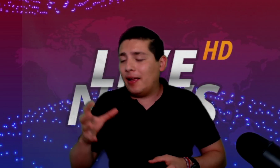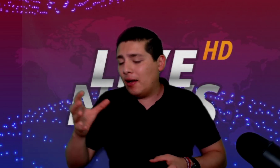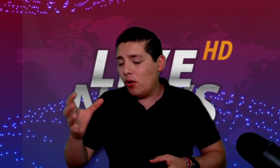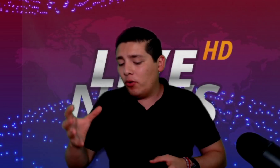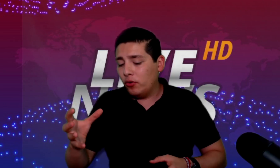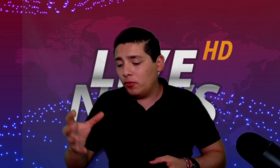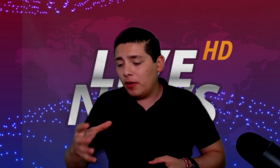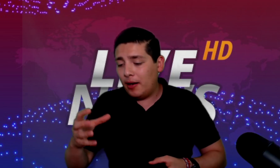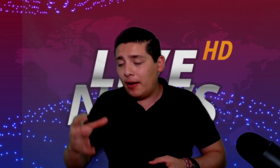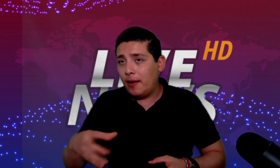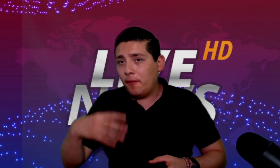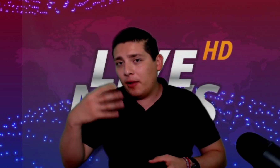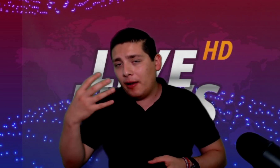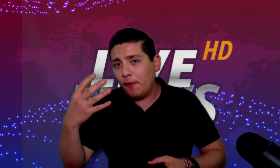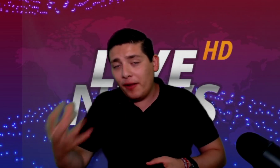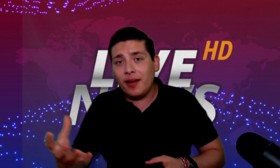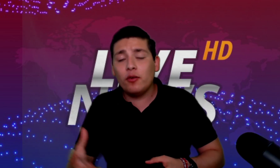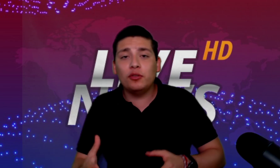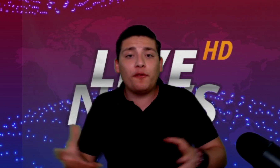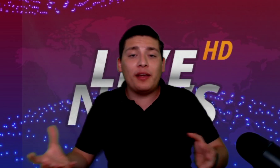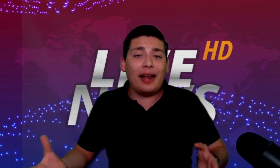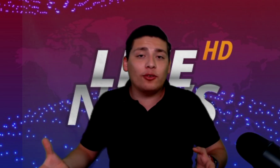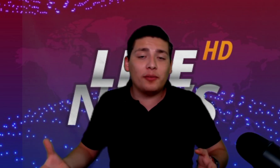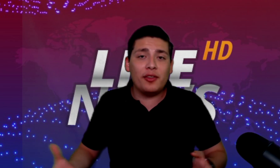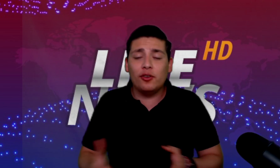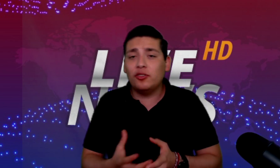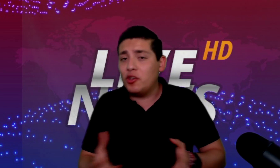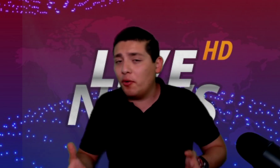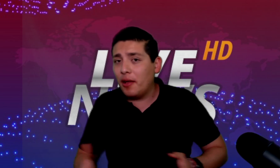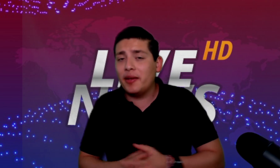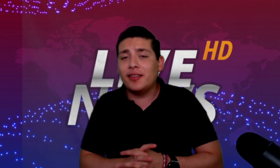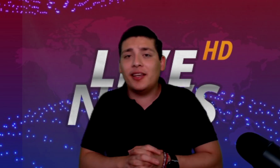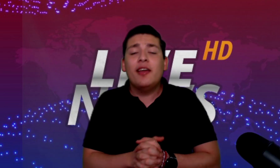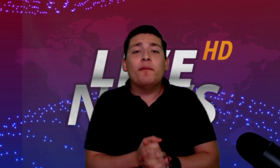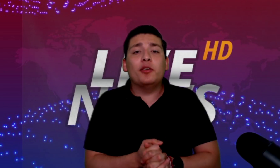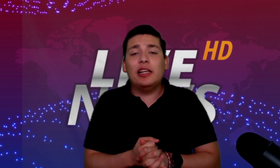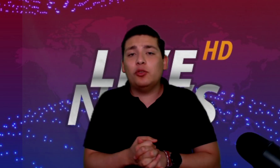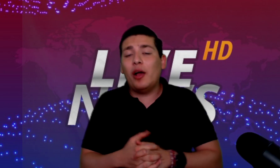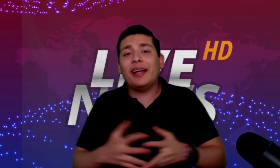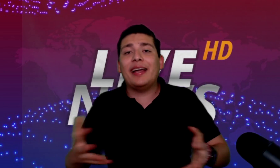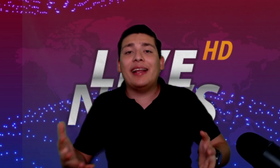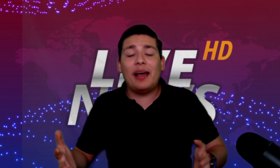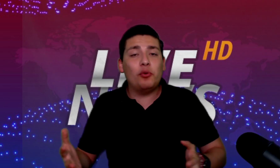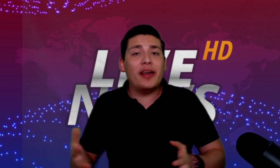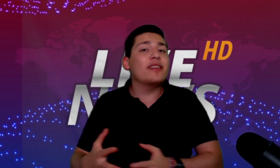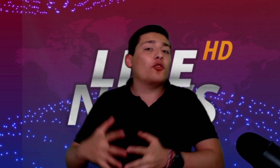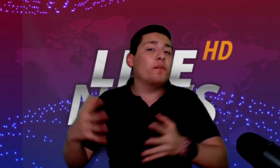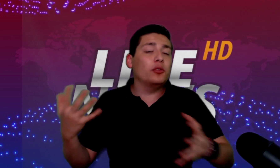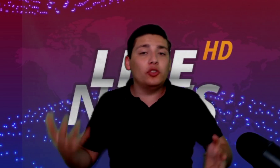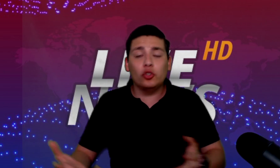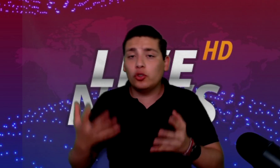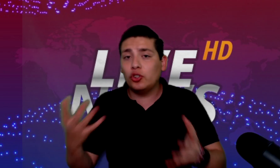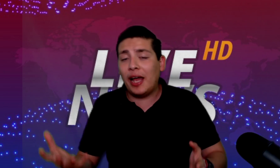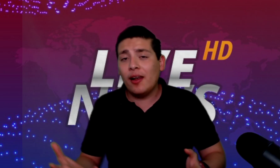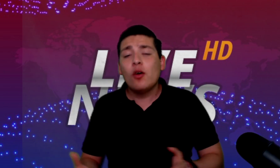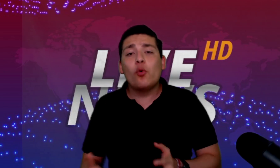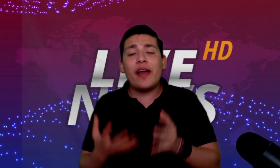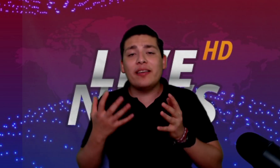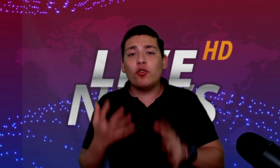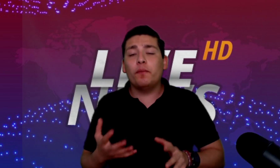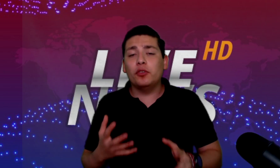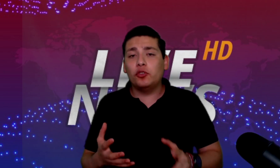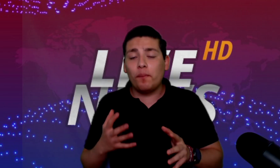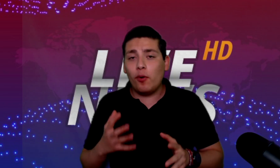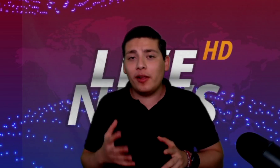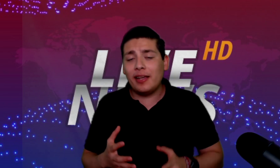que el fin justifica los medios, y obviamente pues esto ha generado una descomposición social,